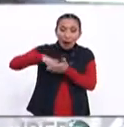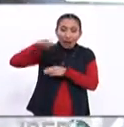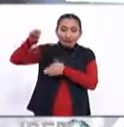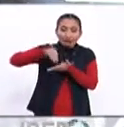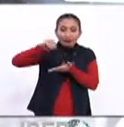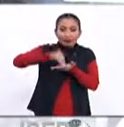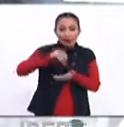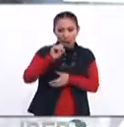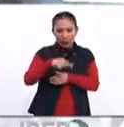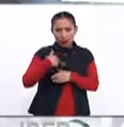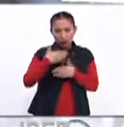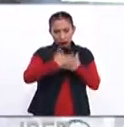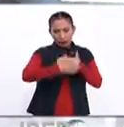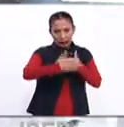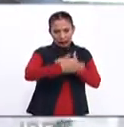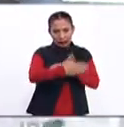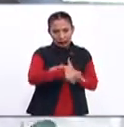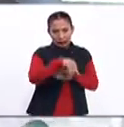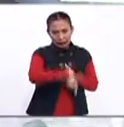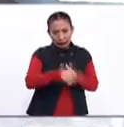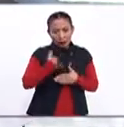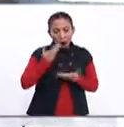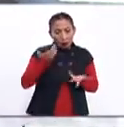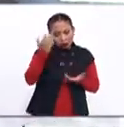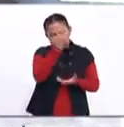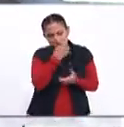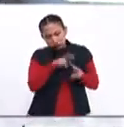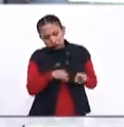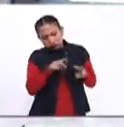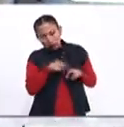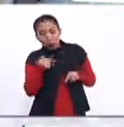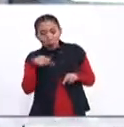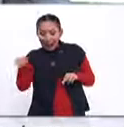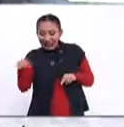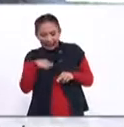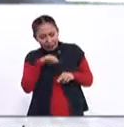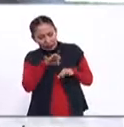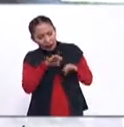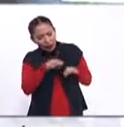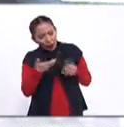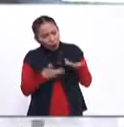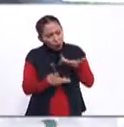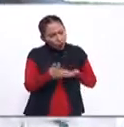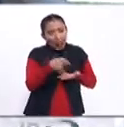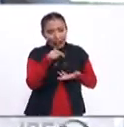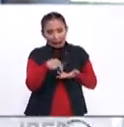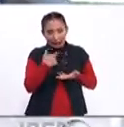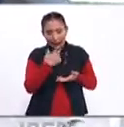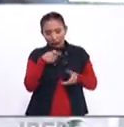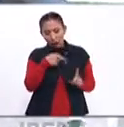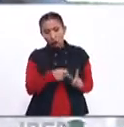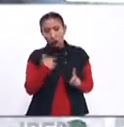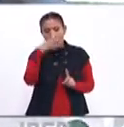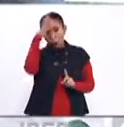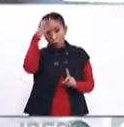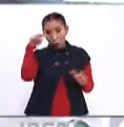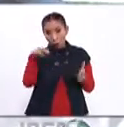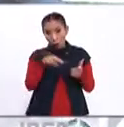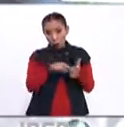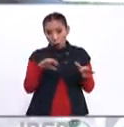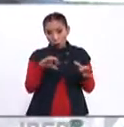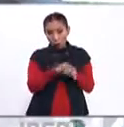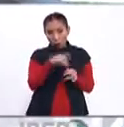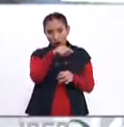enriquecer. Sobre esos archivos se hagan interpretaciones, haya trabajo de ida y vuelta. Yo creo que es el sentido de un convenio